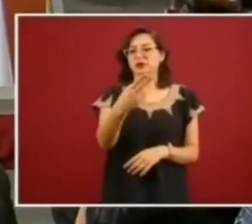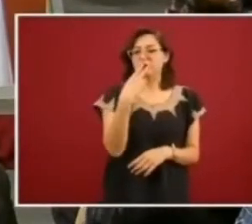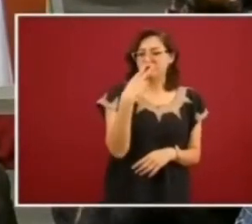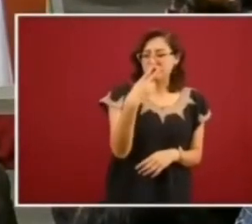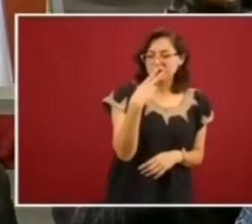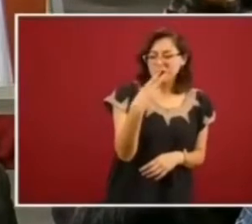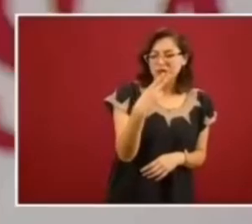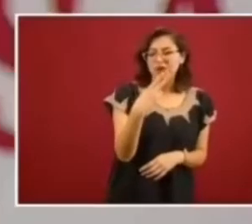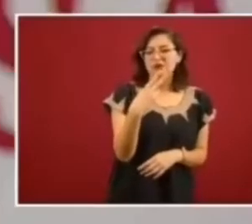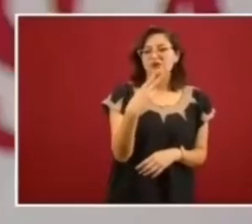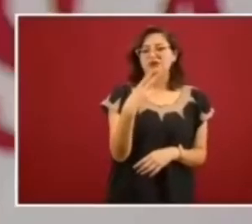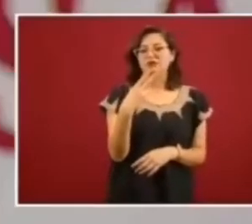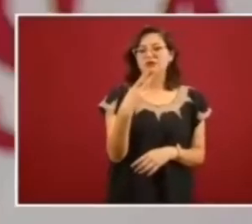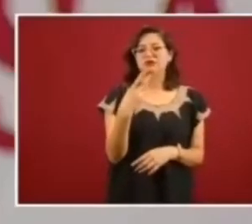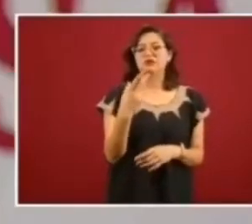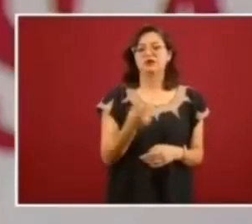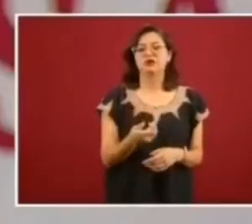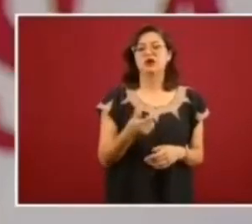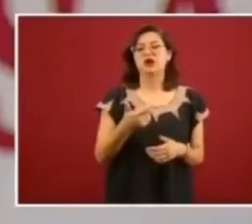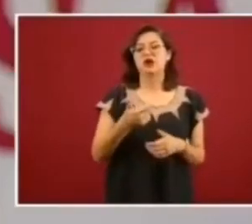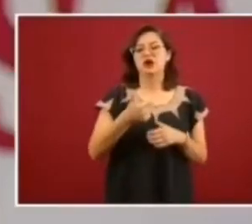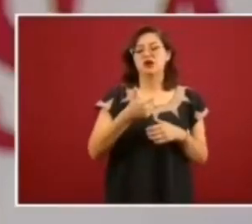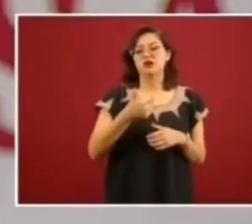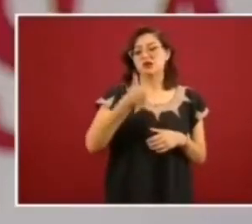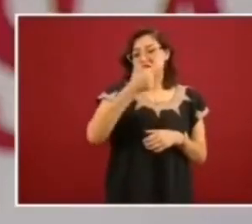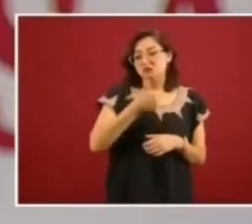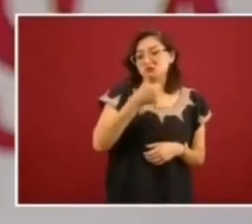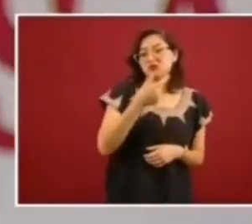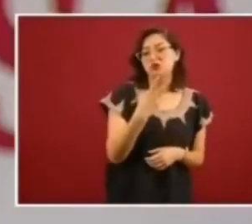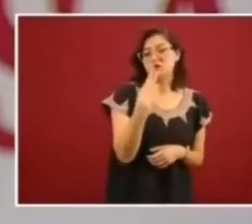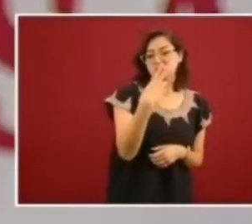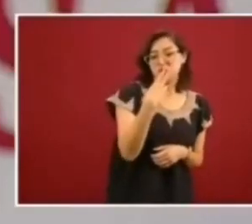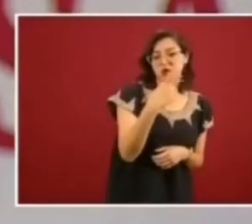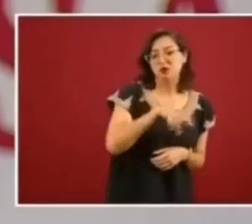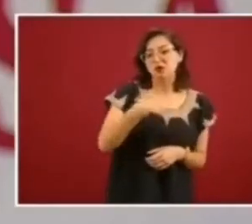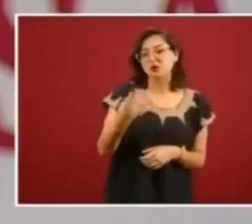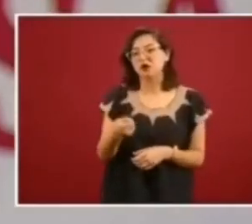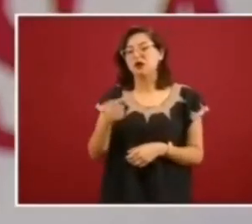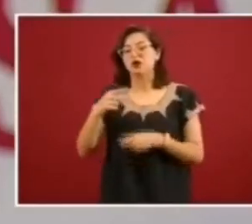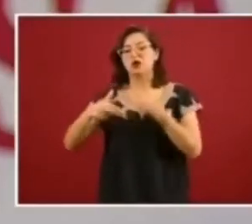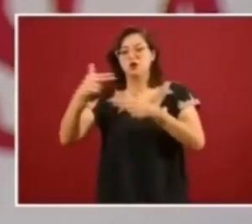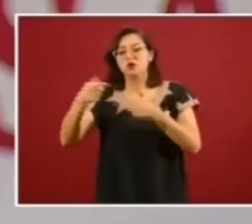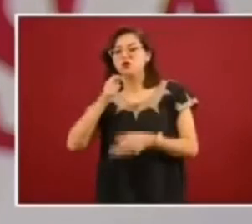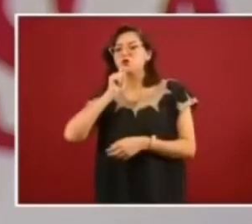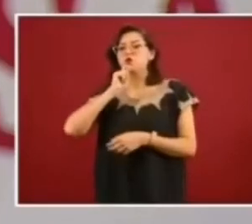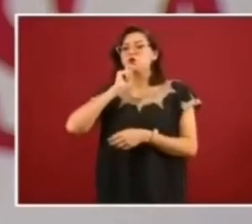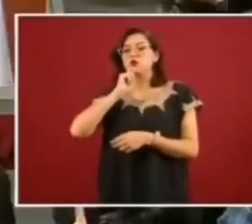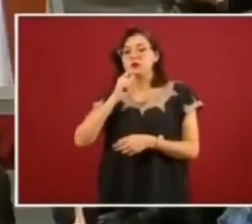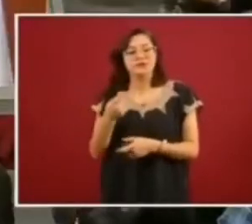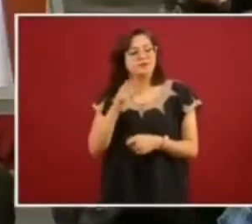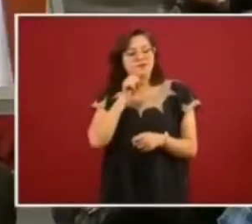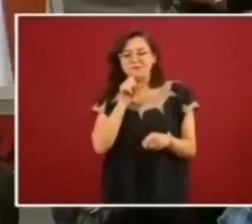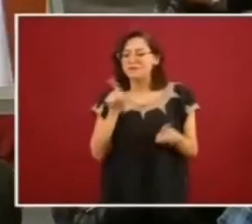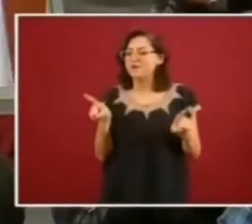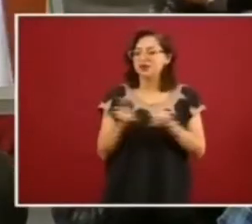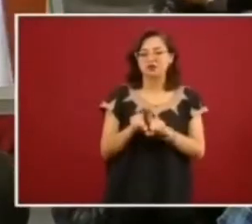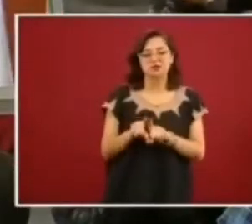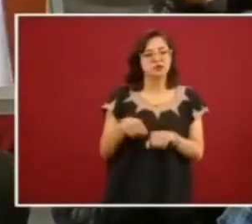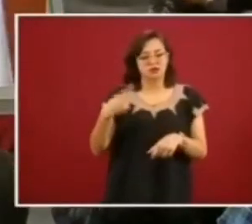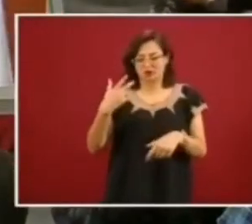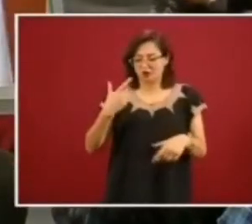se consumen por combustión, por quemado, como los que se vaporizan, son elementos nocivos para